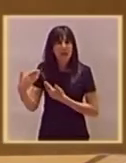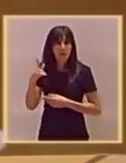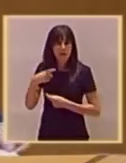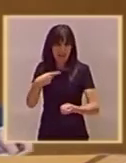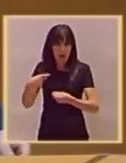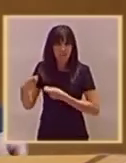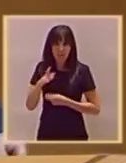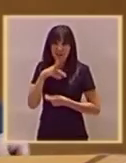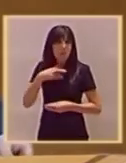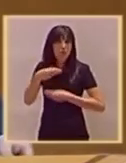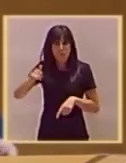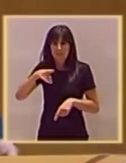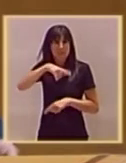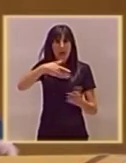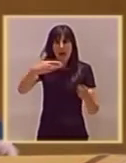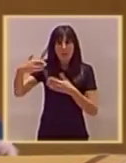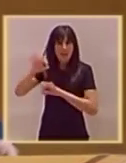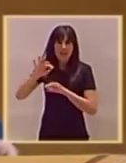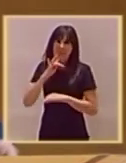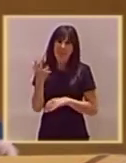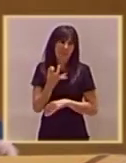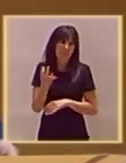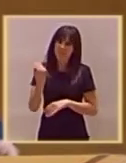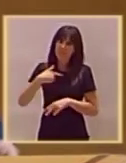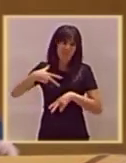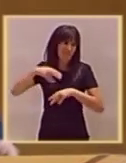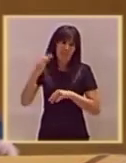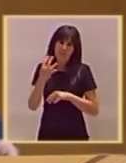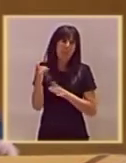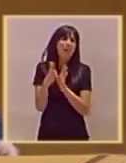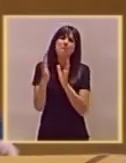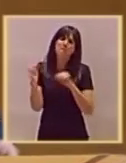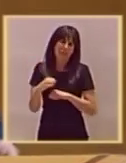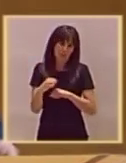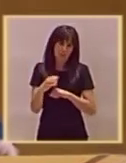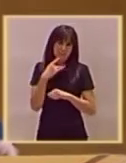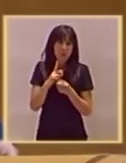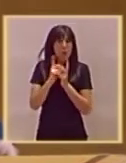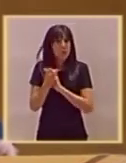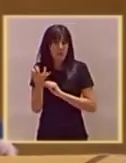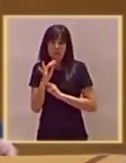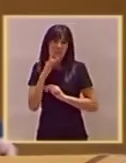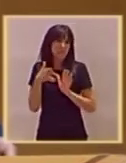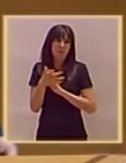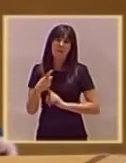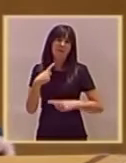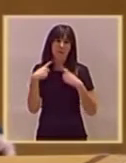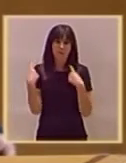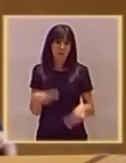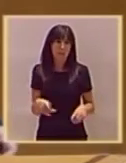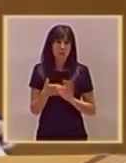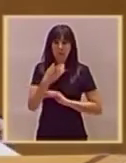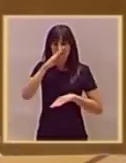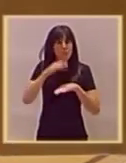es cuando menos se está practicando. Salgamos de la trinchera y volvamos al pacto. Lo contrario será nuestro fracaso y un incumplimiento